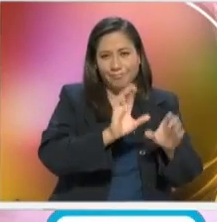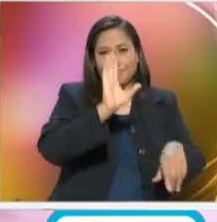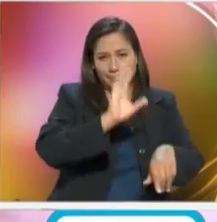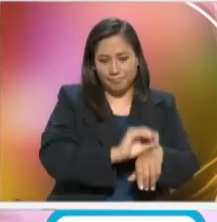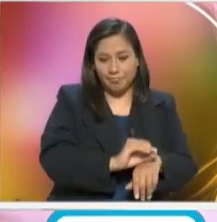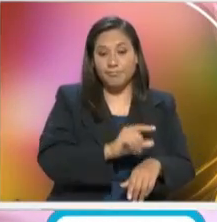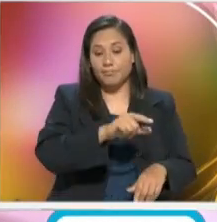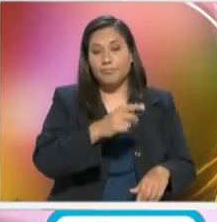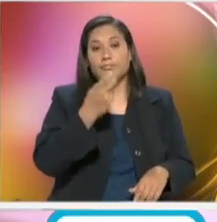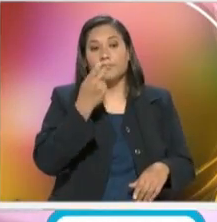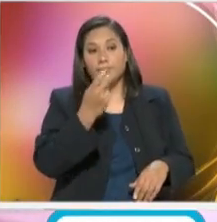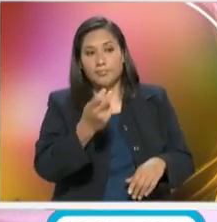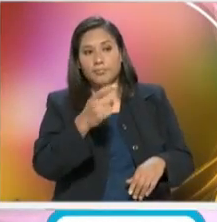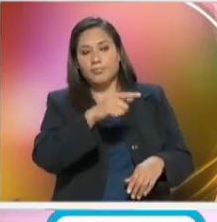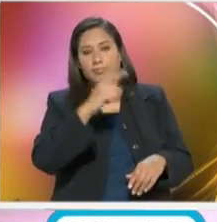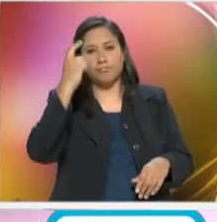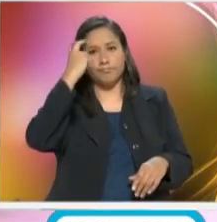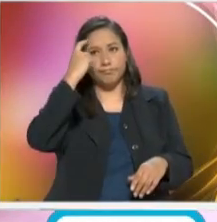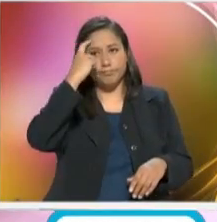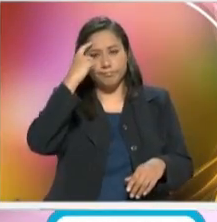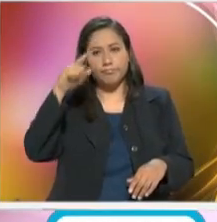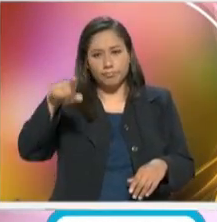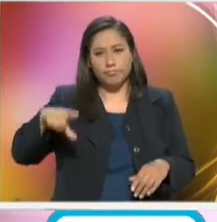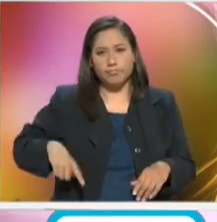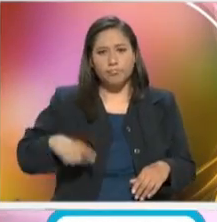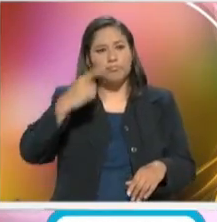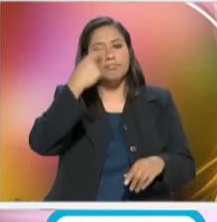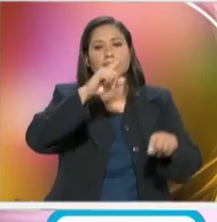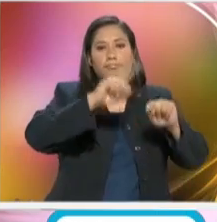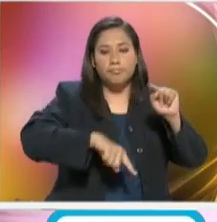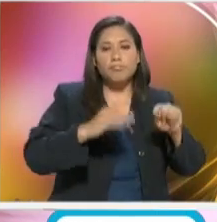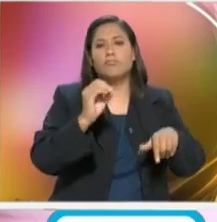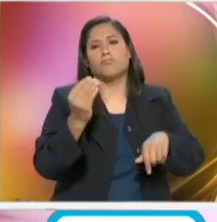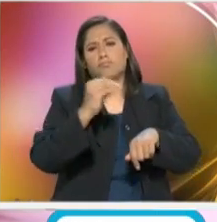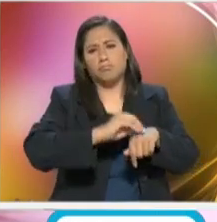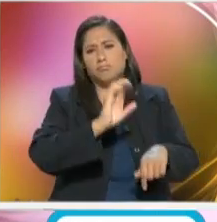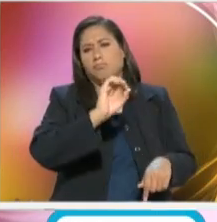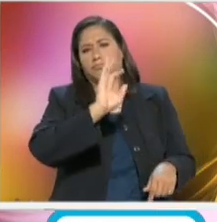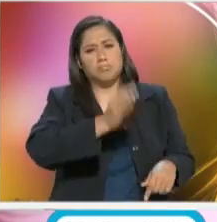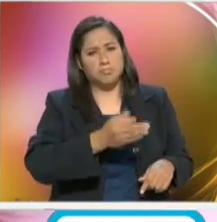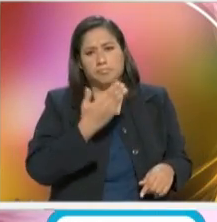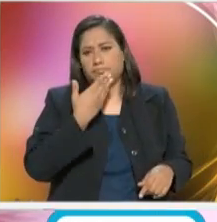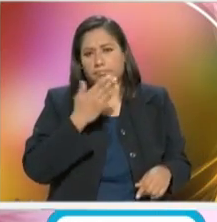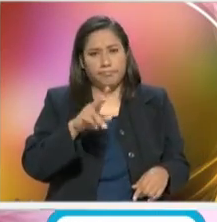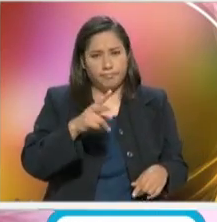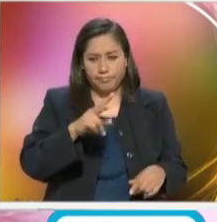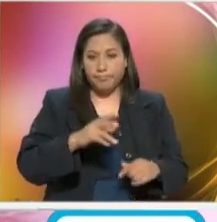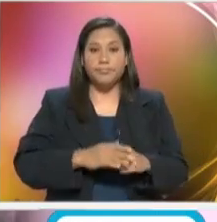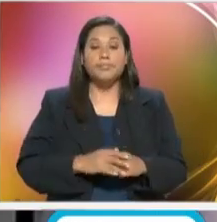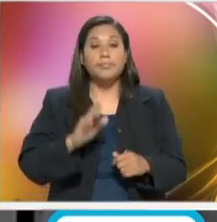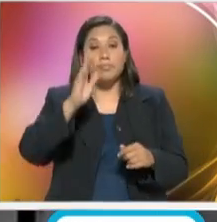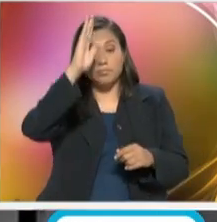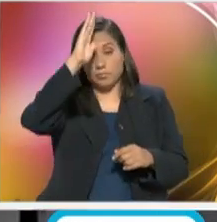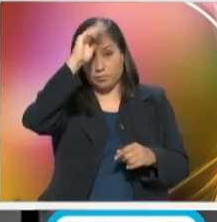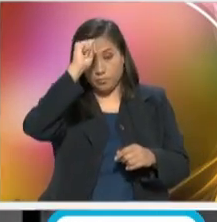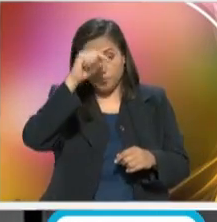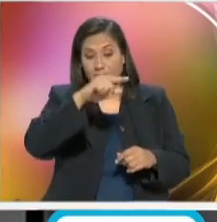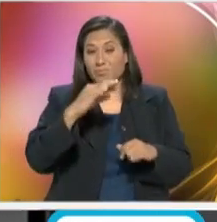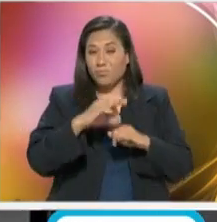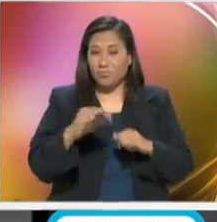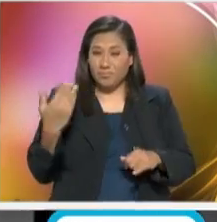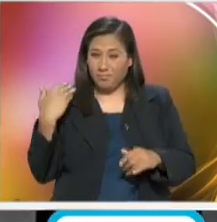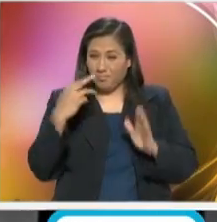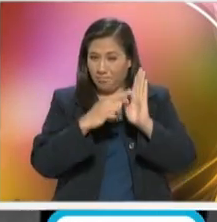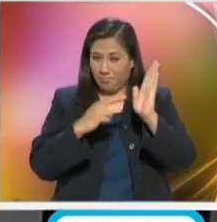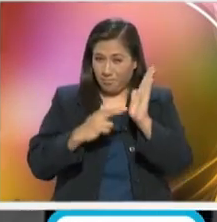el Estado y es el que tiene la facultad en un momento dado para revocarlo. Y en ese contexto recordemos las últimas